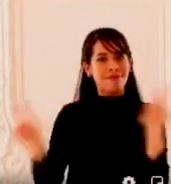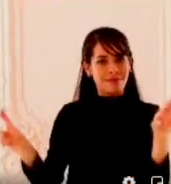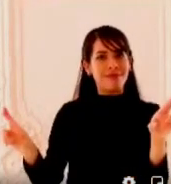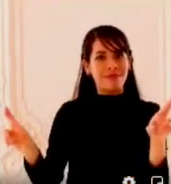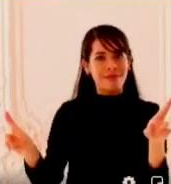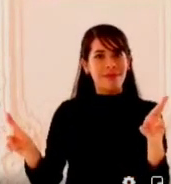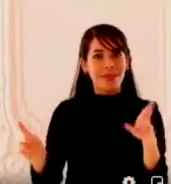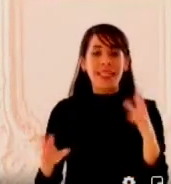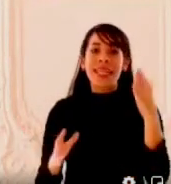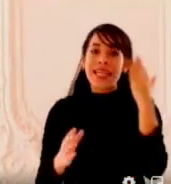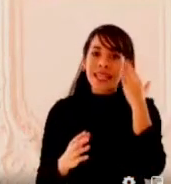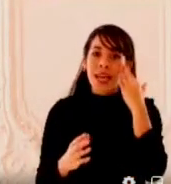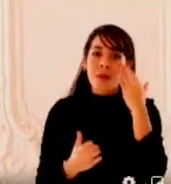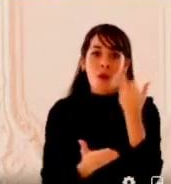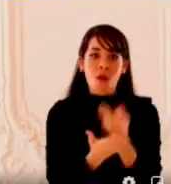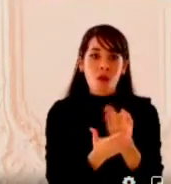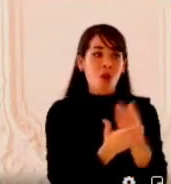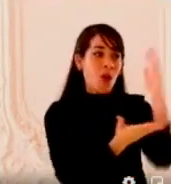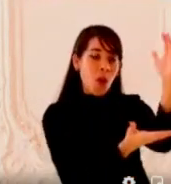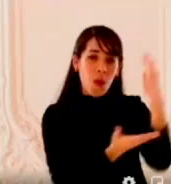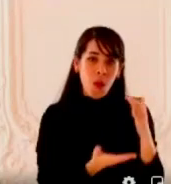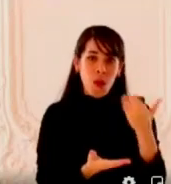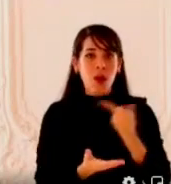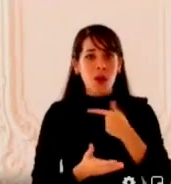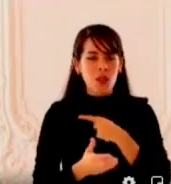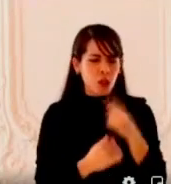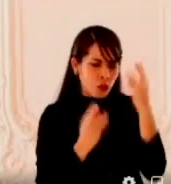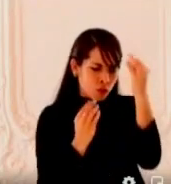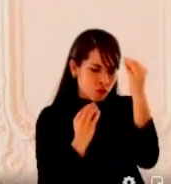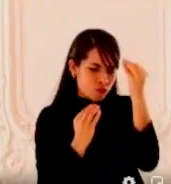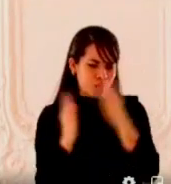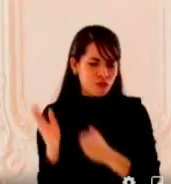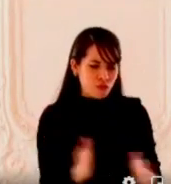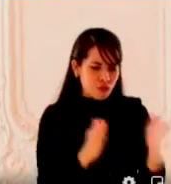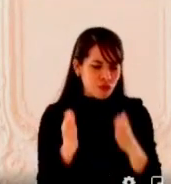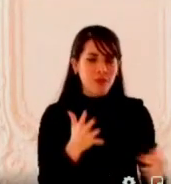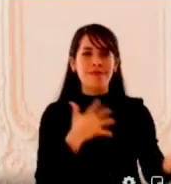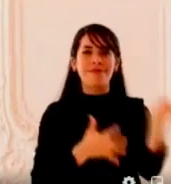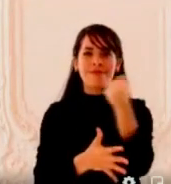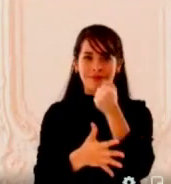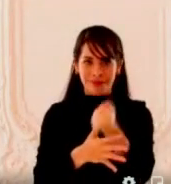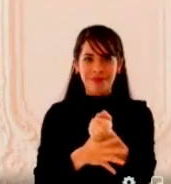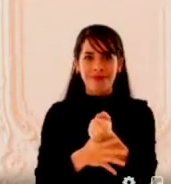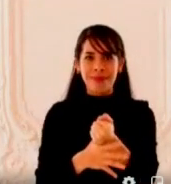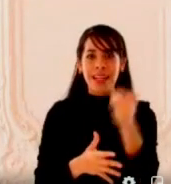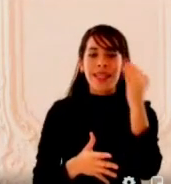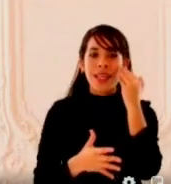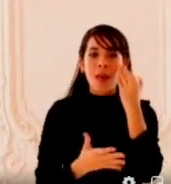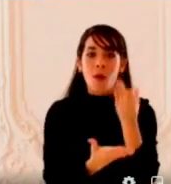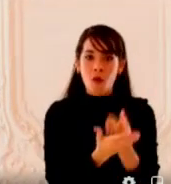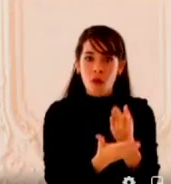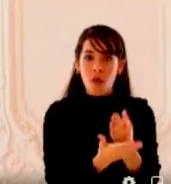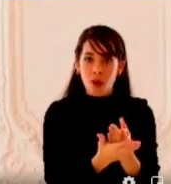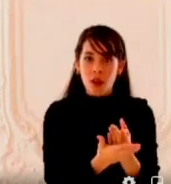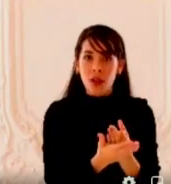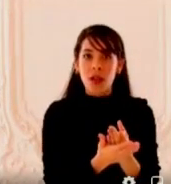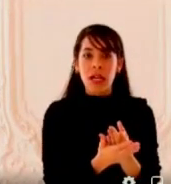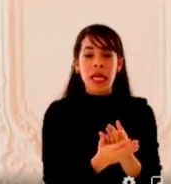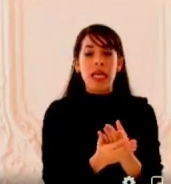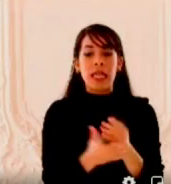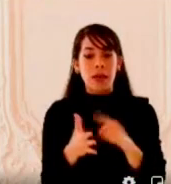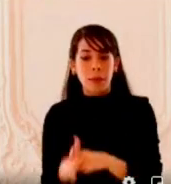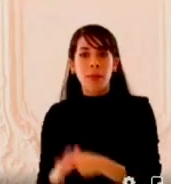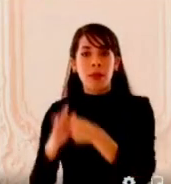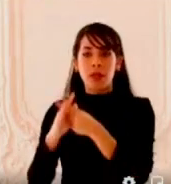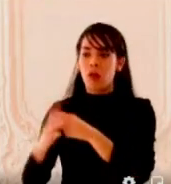llegando los fondos, tenemos que establecer prioridades, pero ya el alumbrado, llegaron los fondos, los recibimos. Ya hay algunos en construcción y otros que